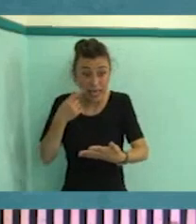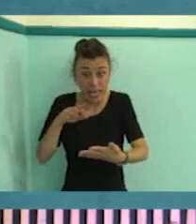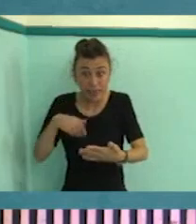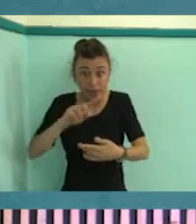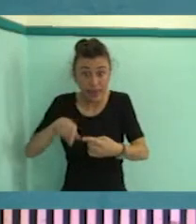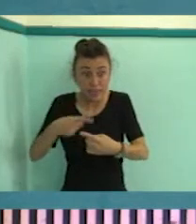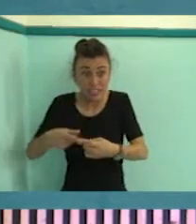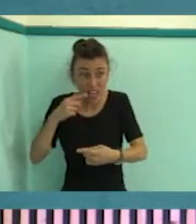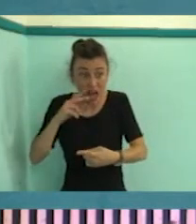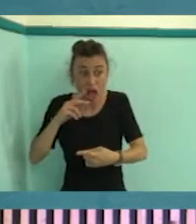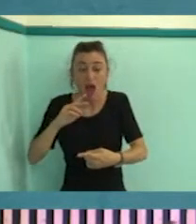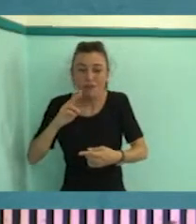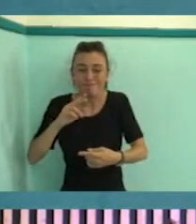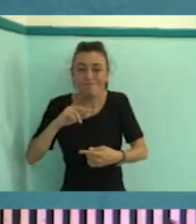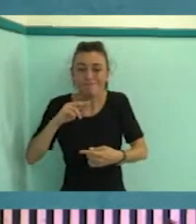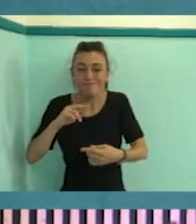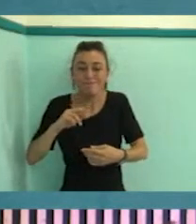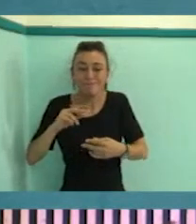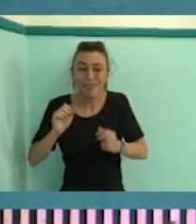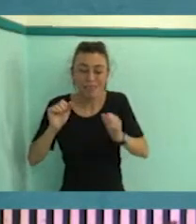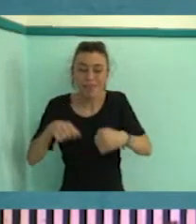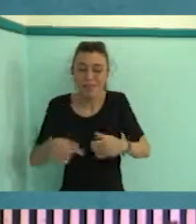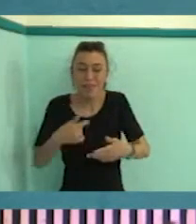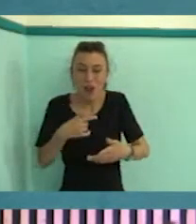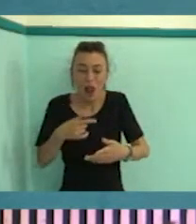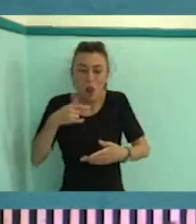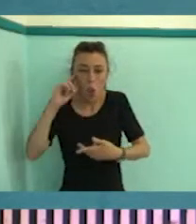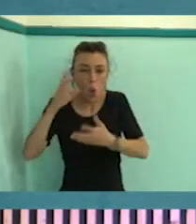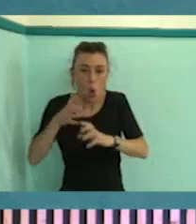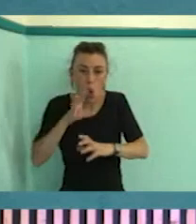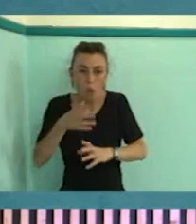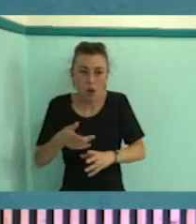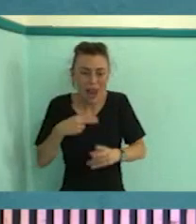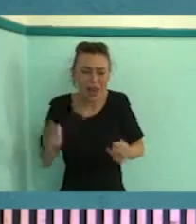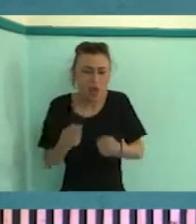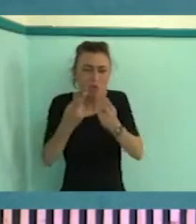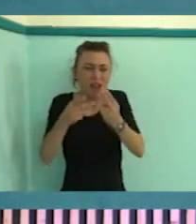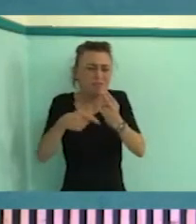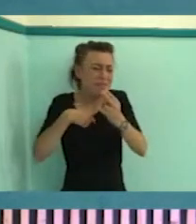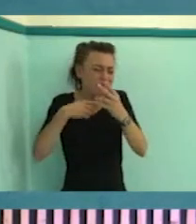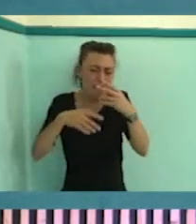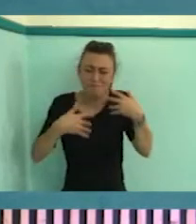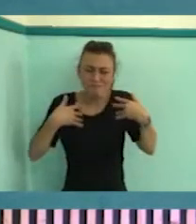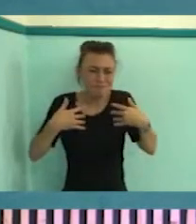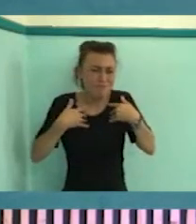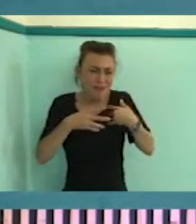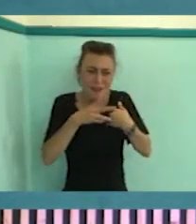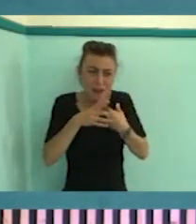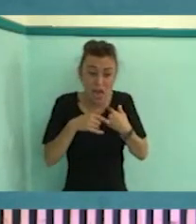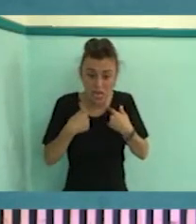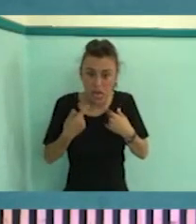lo recomienda ningún cirujano hacerlo así porque se podría haber quedado allí porque la recuperación fue absolutamente horrible para ella y ella salió a decir